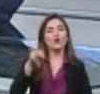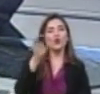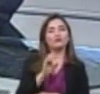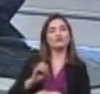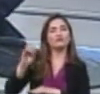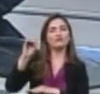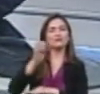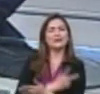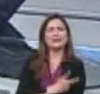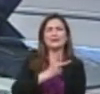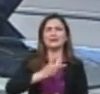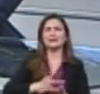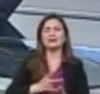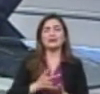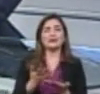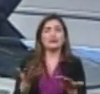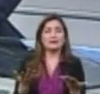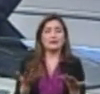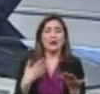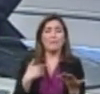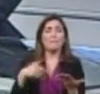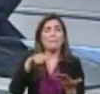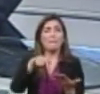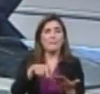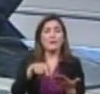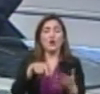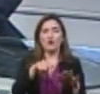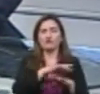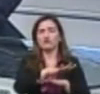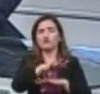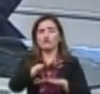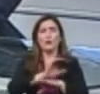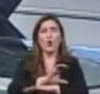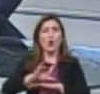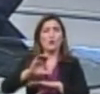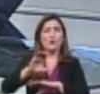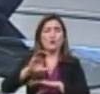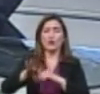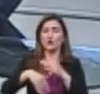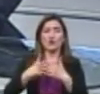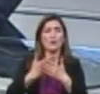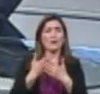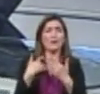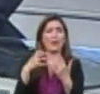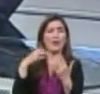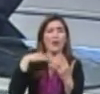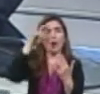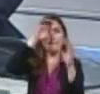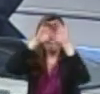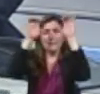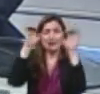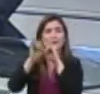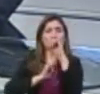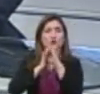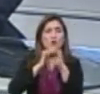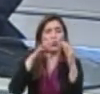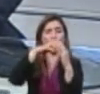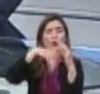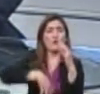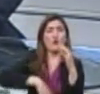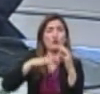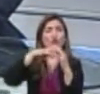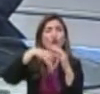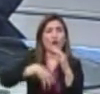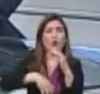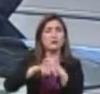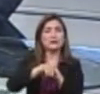estaría prácticamente libre de concesiones mineras tras el anuncio de renuncia a las concesiones por parte de la empresa beneficiaria de 4 bloques en San